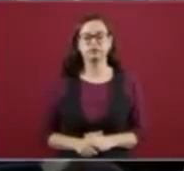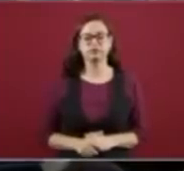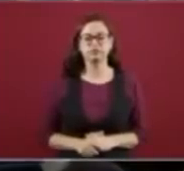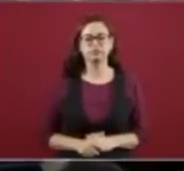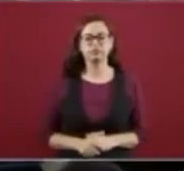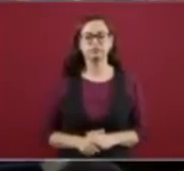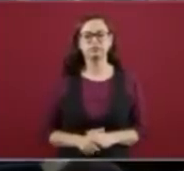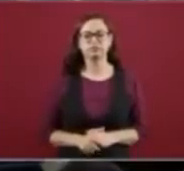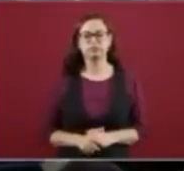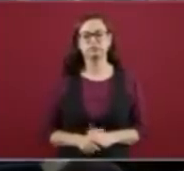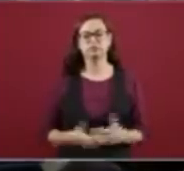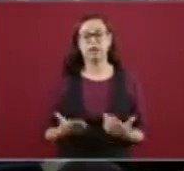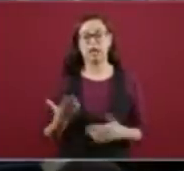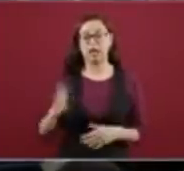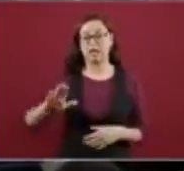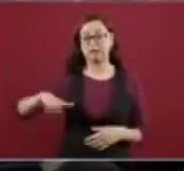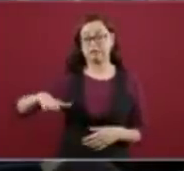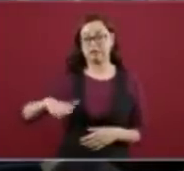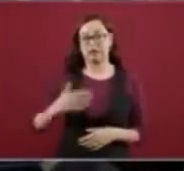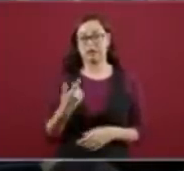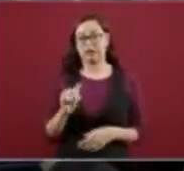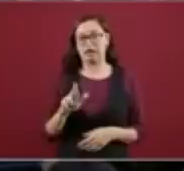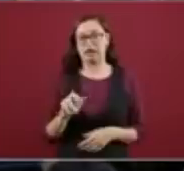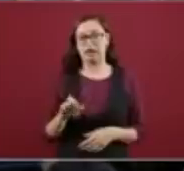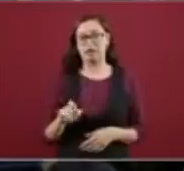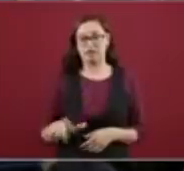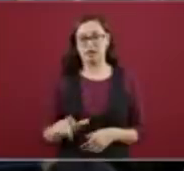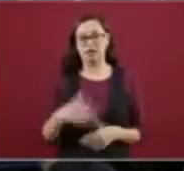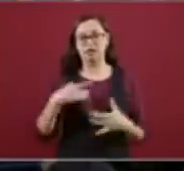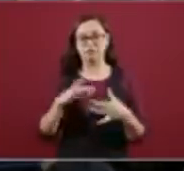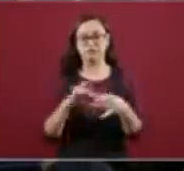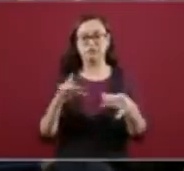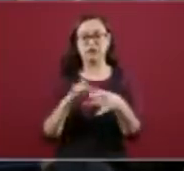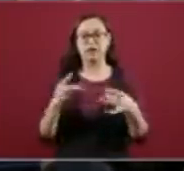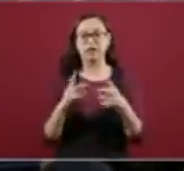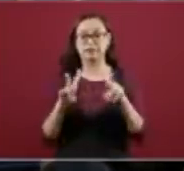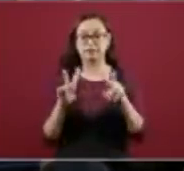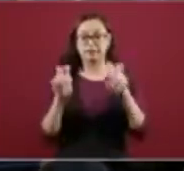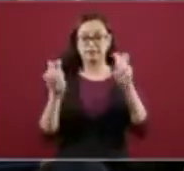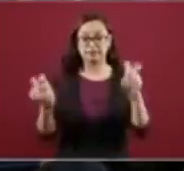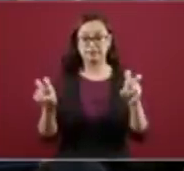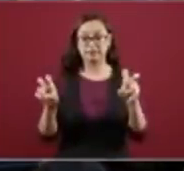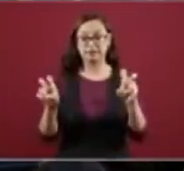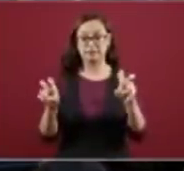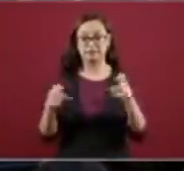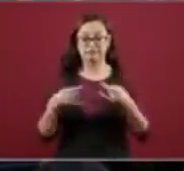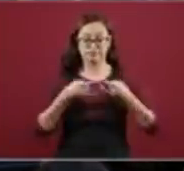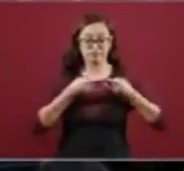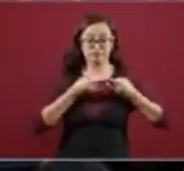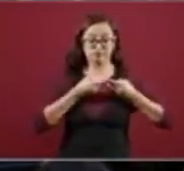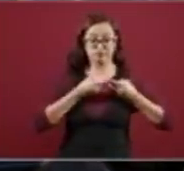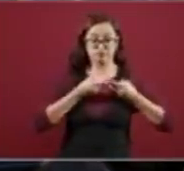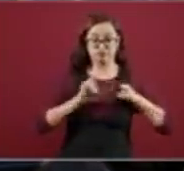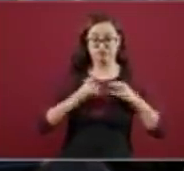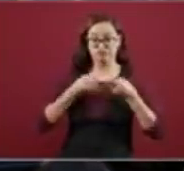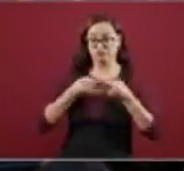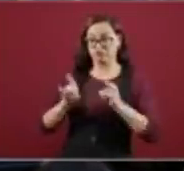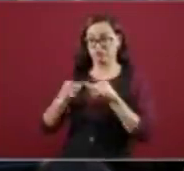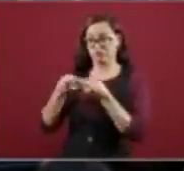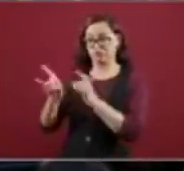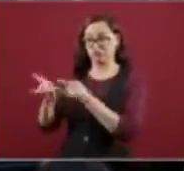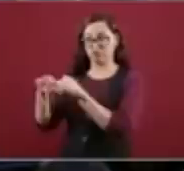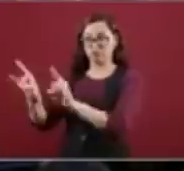señalaba algo que es muy importante: abrir las puertas para